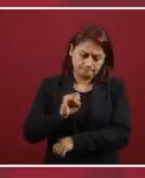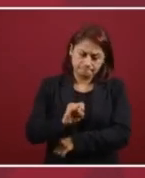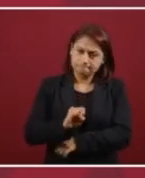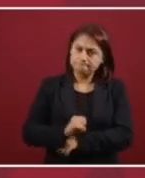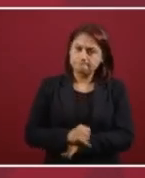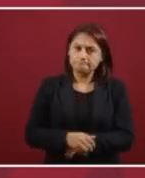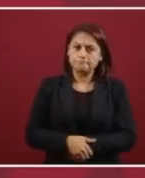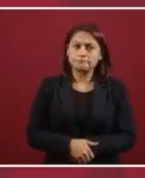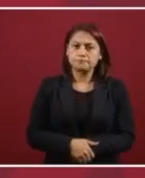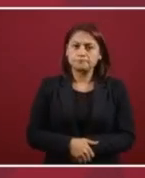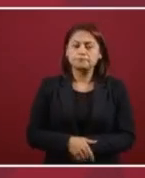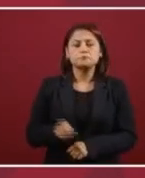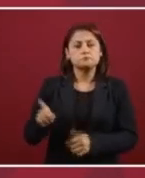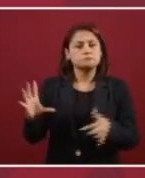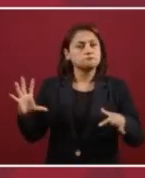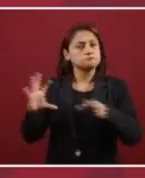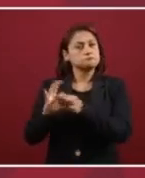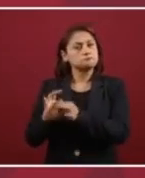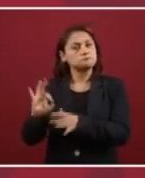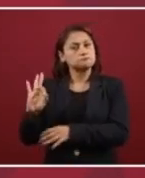a la Fiscalía.